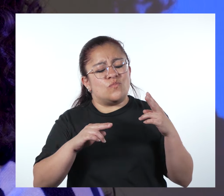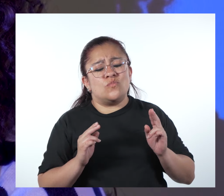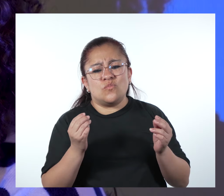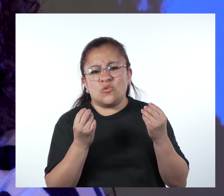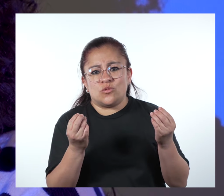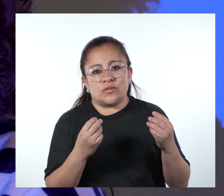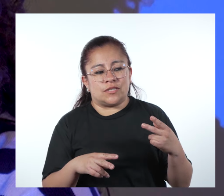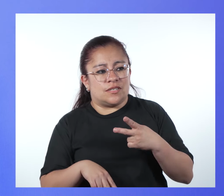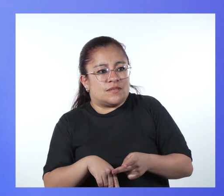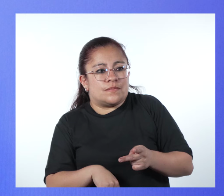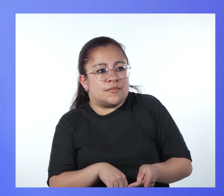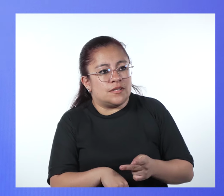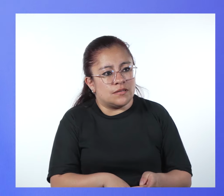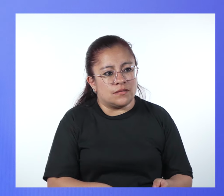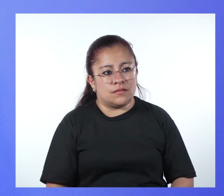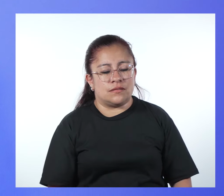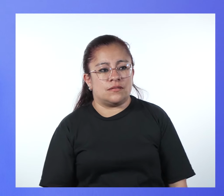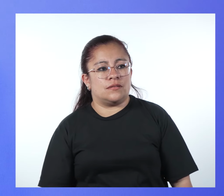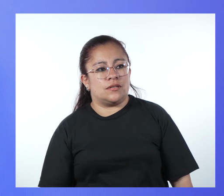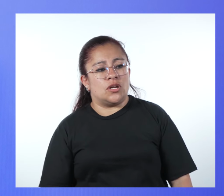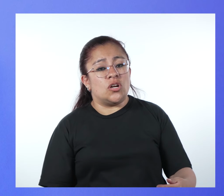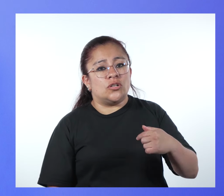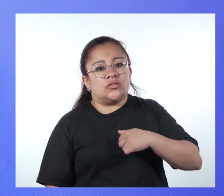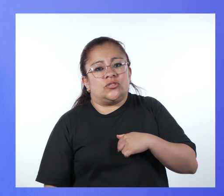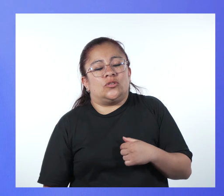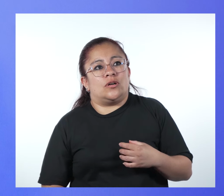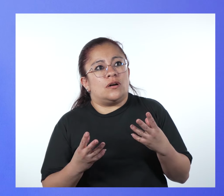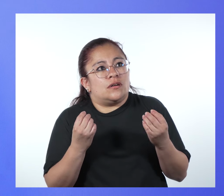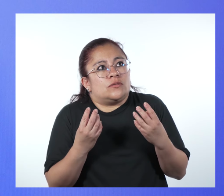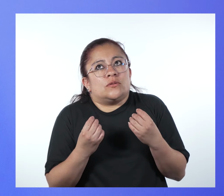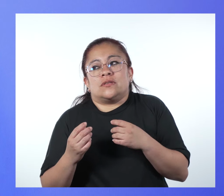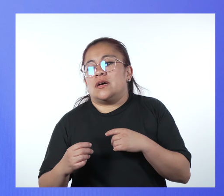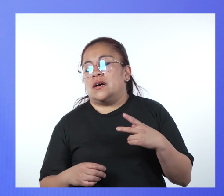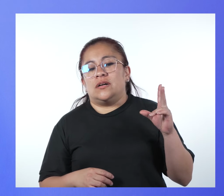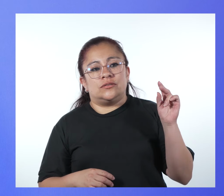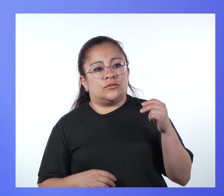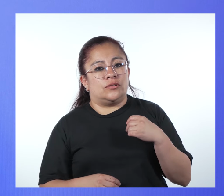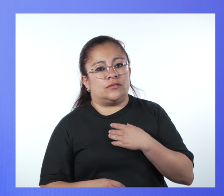Porque temía que me ridiculizaran o que no me creyeran.